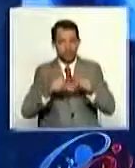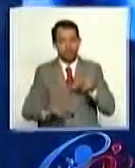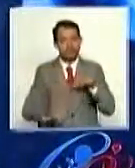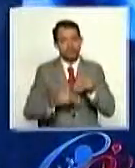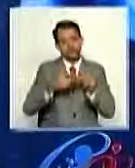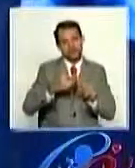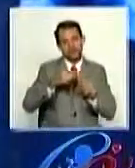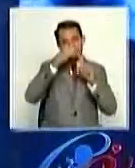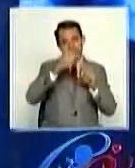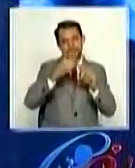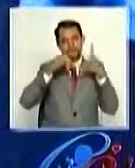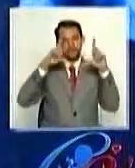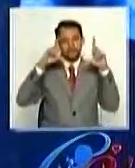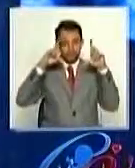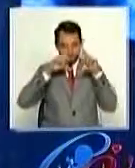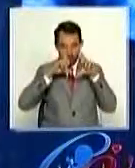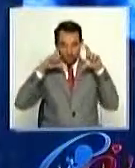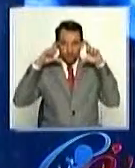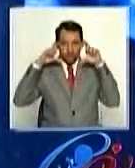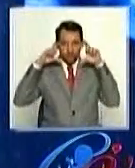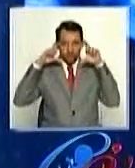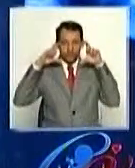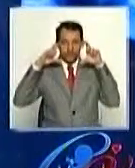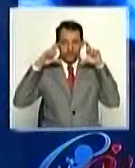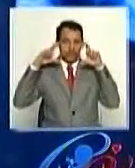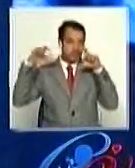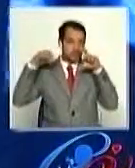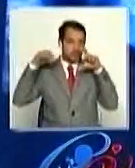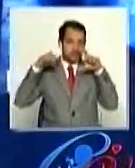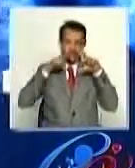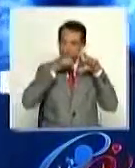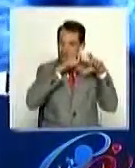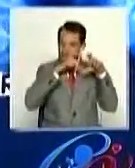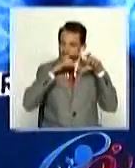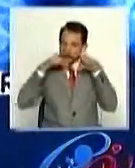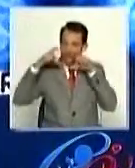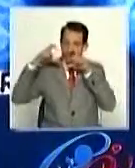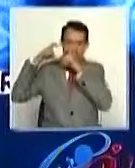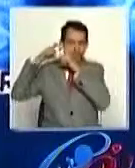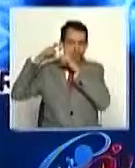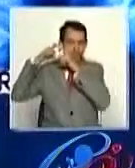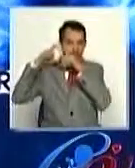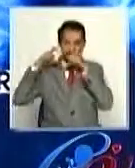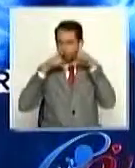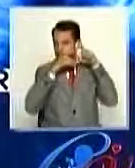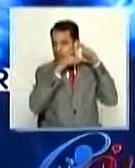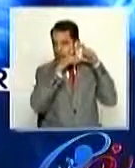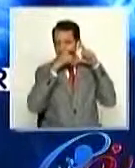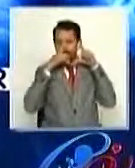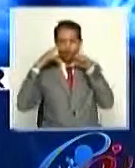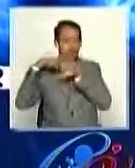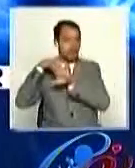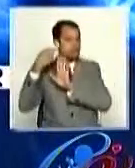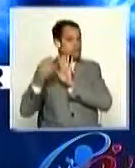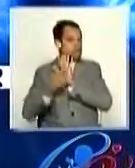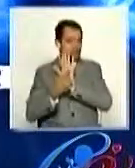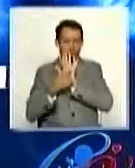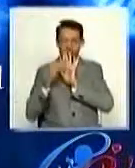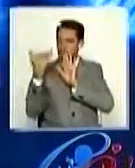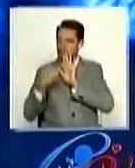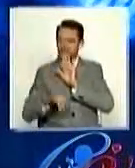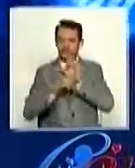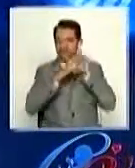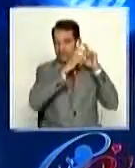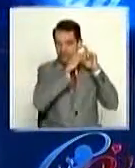la radiografía panorámica, como dice su nombre, me va a permitir un panorama general de todas